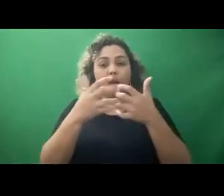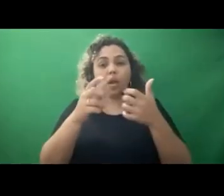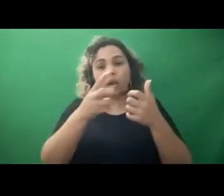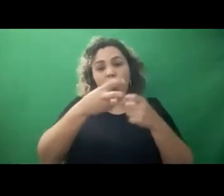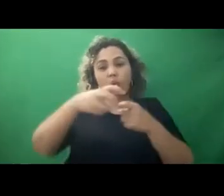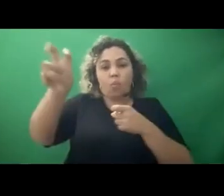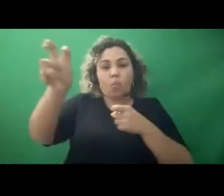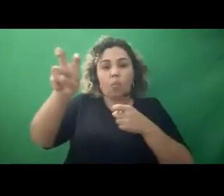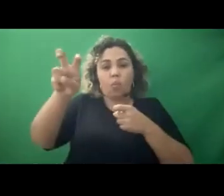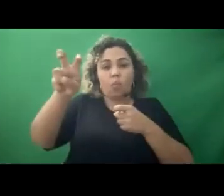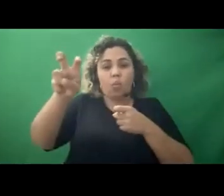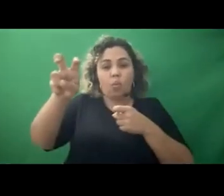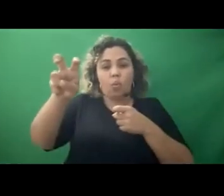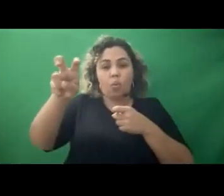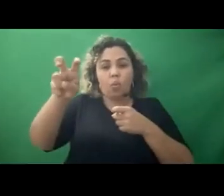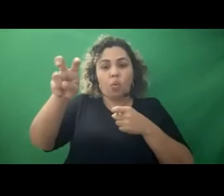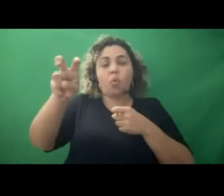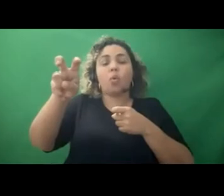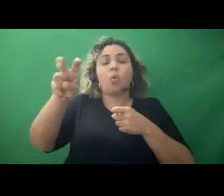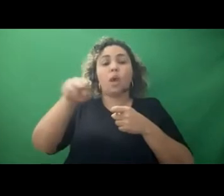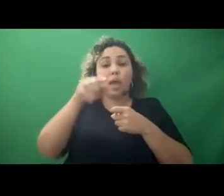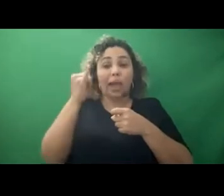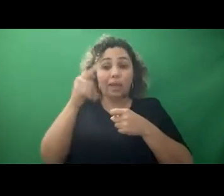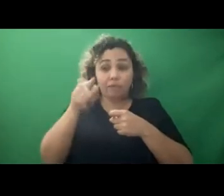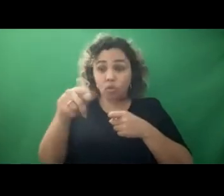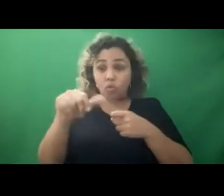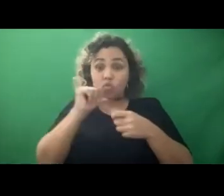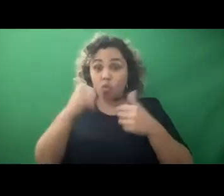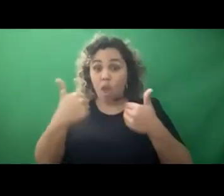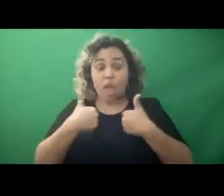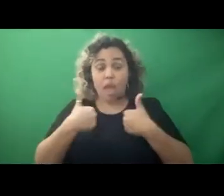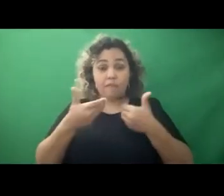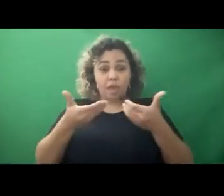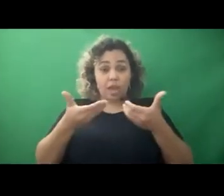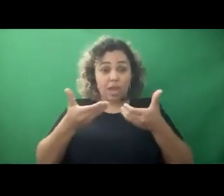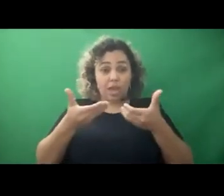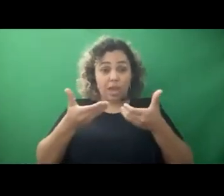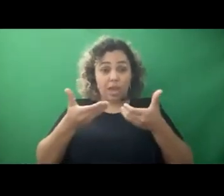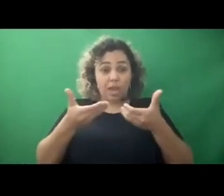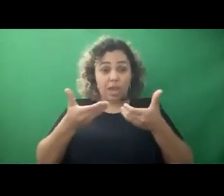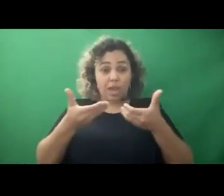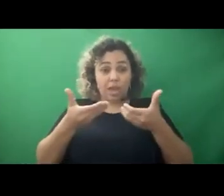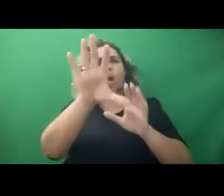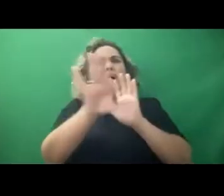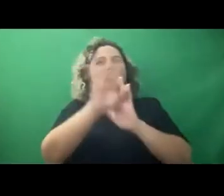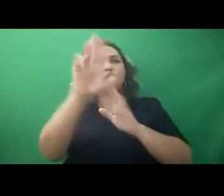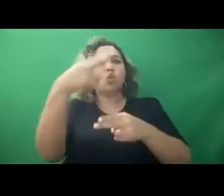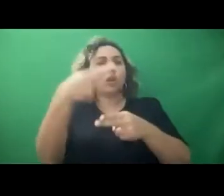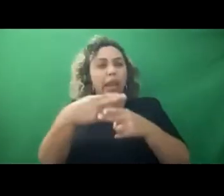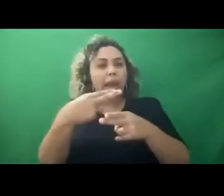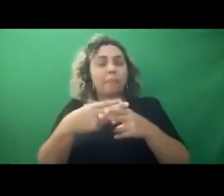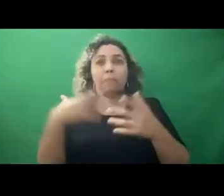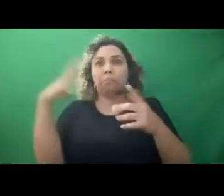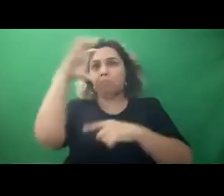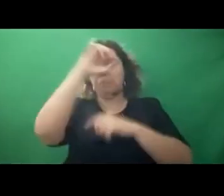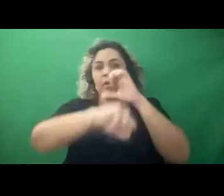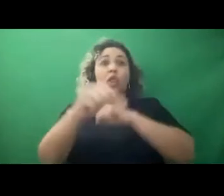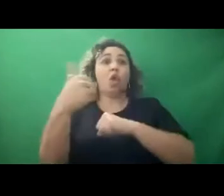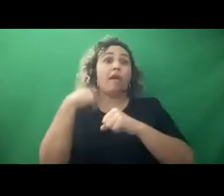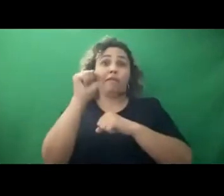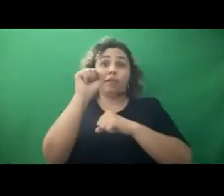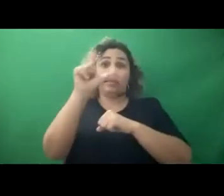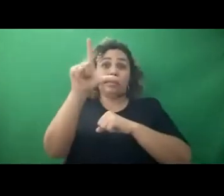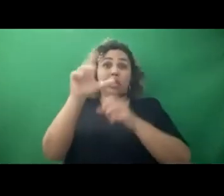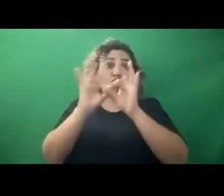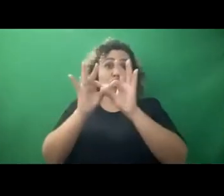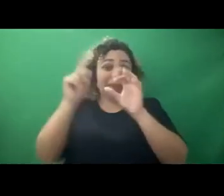vamos a mandar básicamente a los grupos y si no vive de la oportunidad